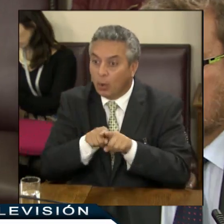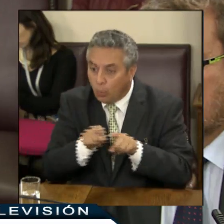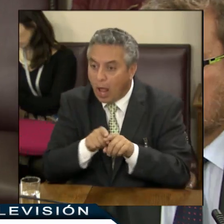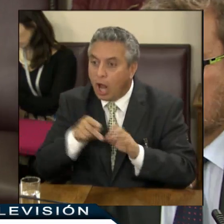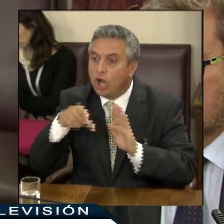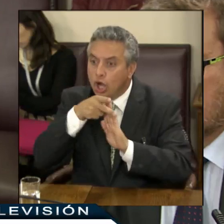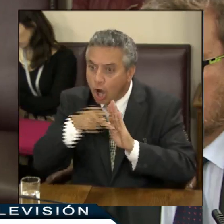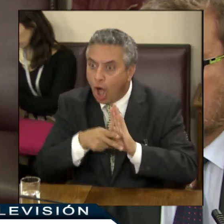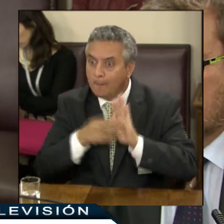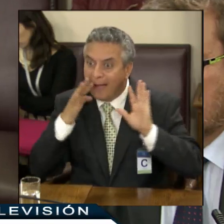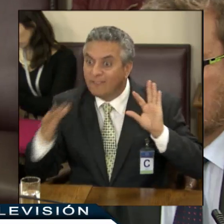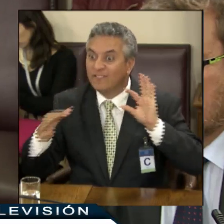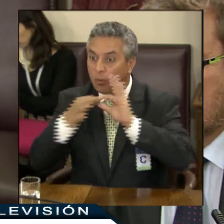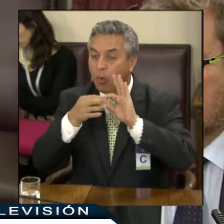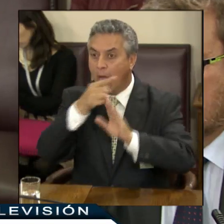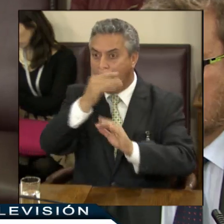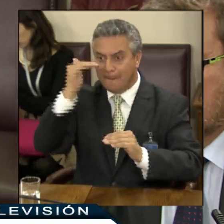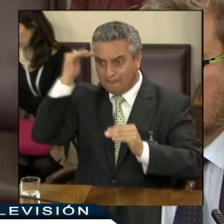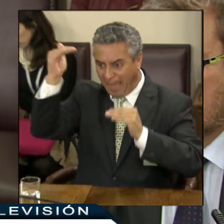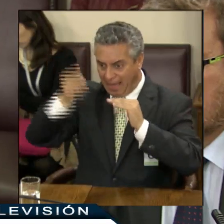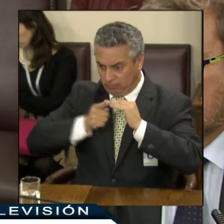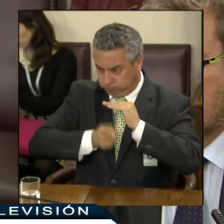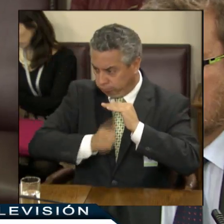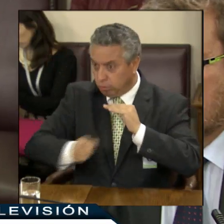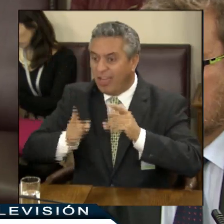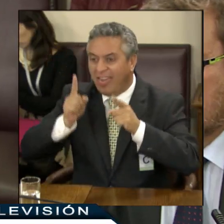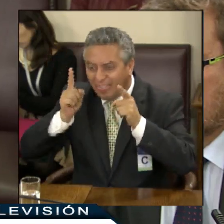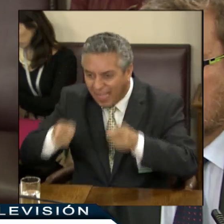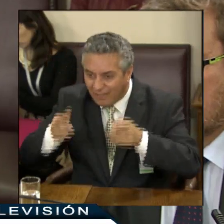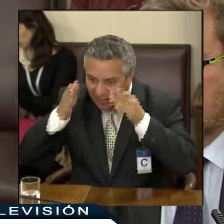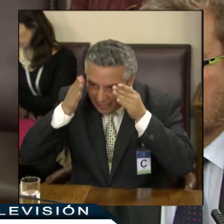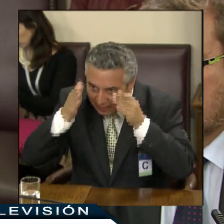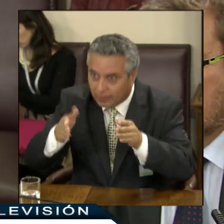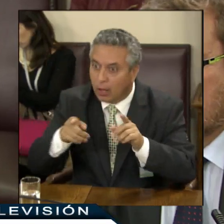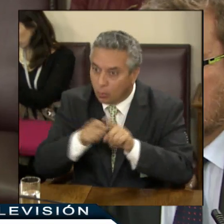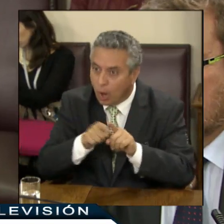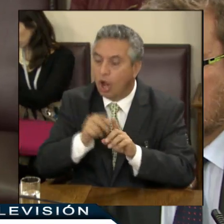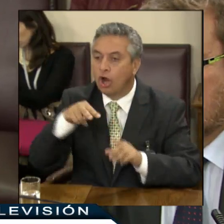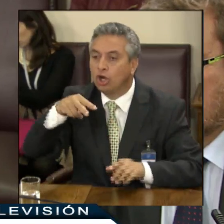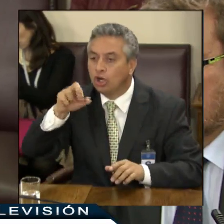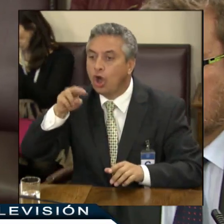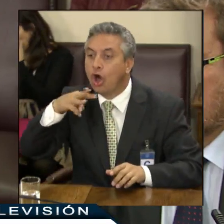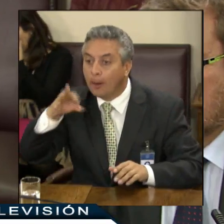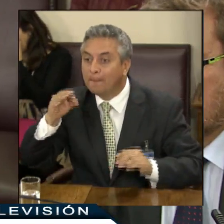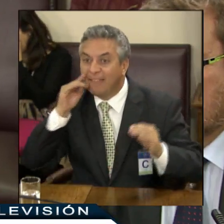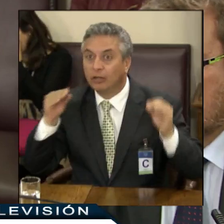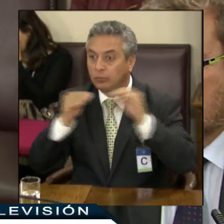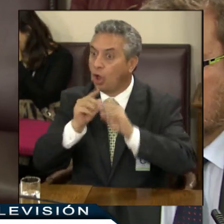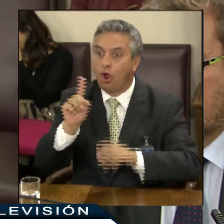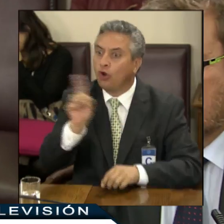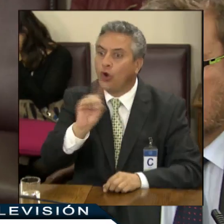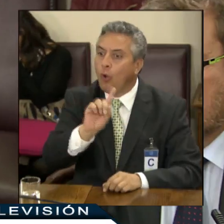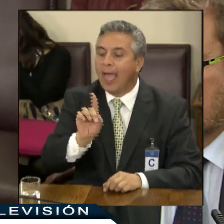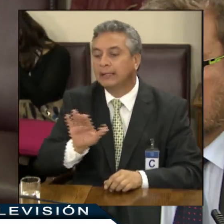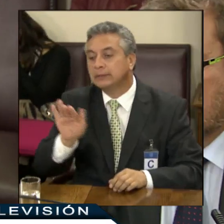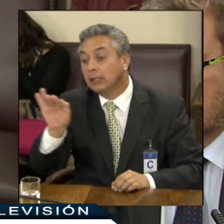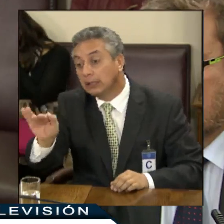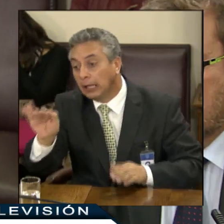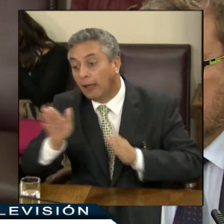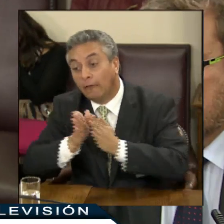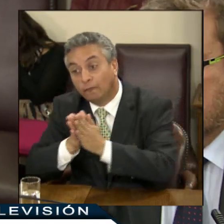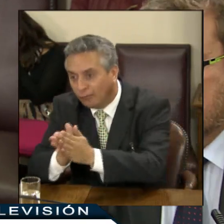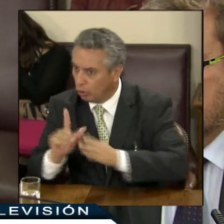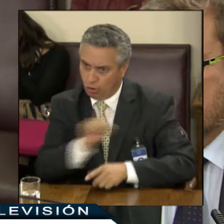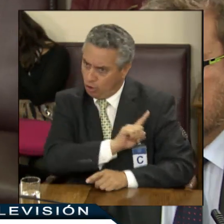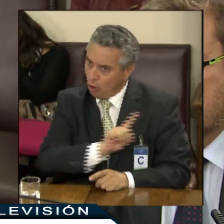vinculante que gobierna la materia Y que debe ser atendida insisto como Norma vinculante no es una mera recomendación y así lo señala